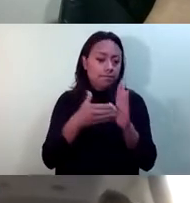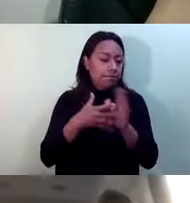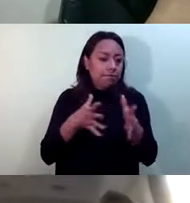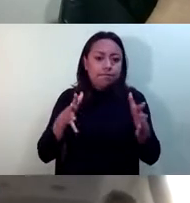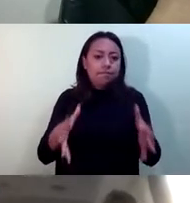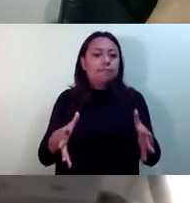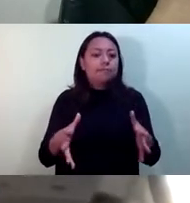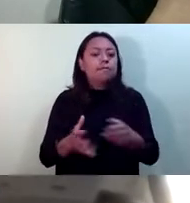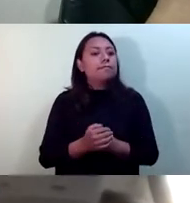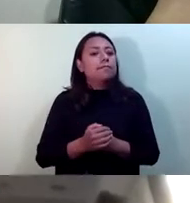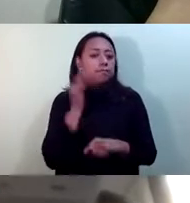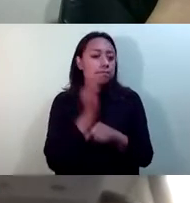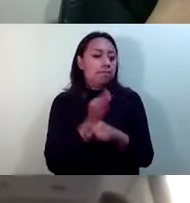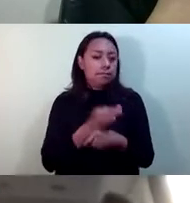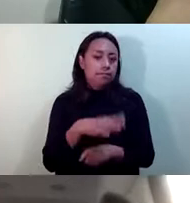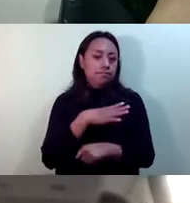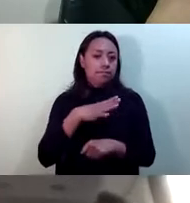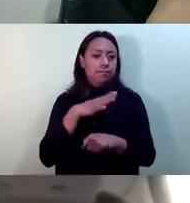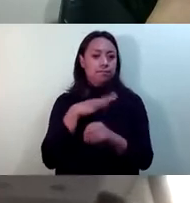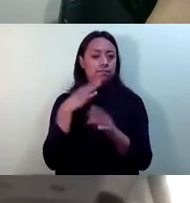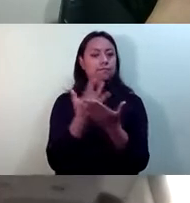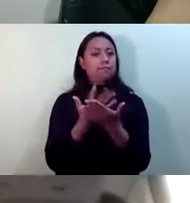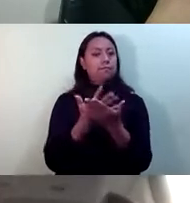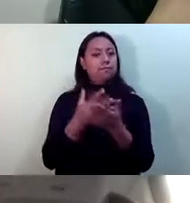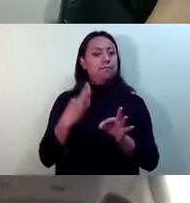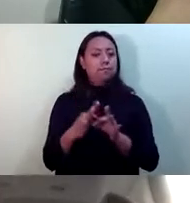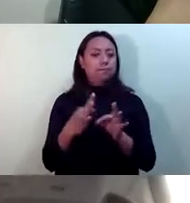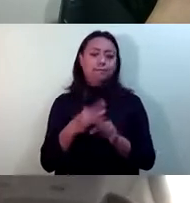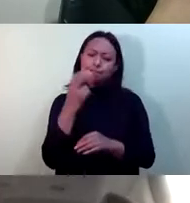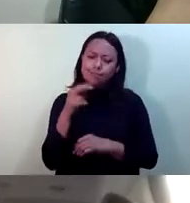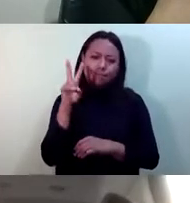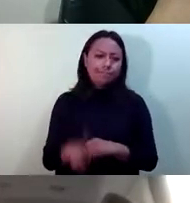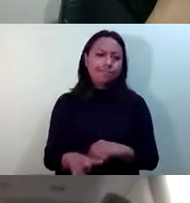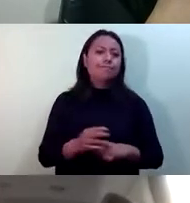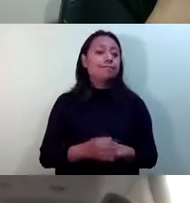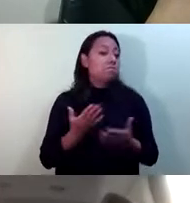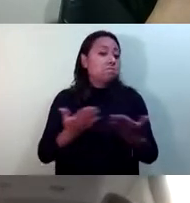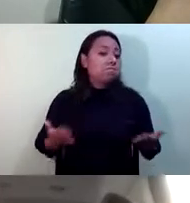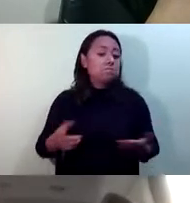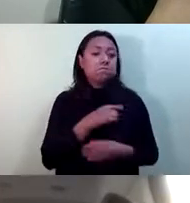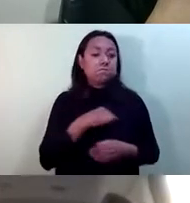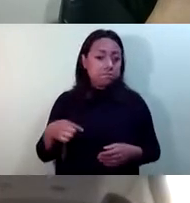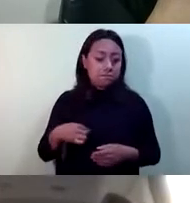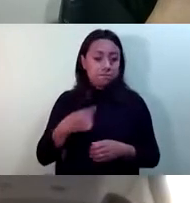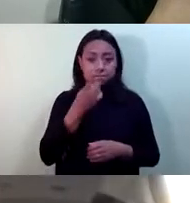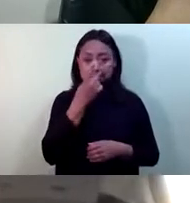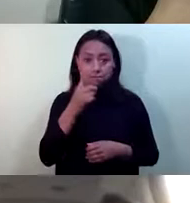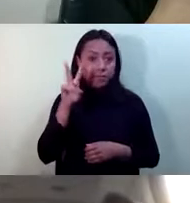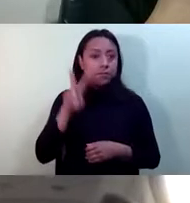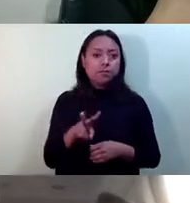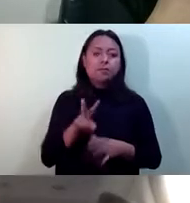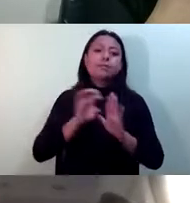y que están esperando a que se cumpla. Esa es la verdad. Si decimos la verdad, la solución es muy sencilla.